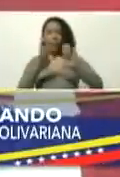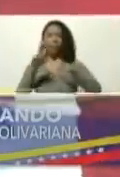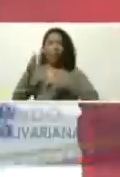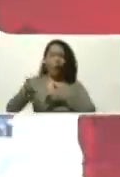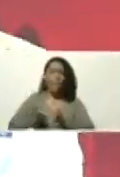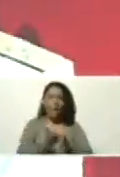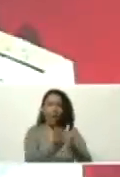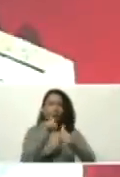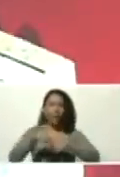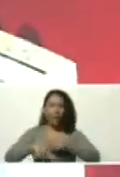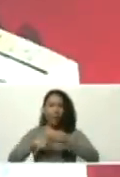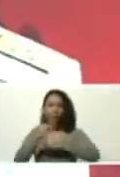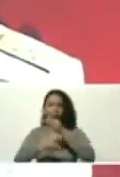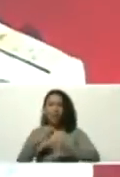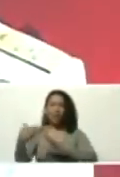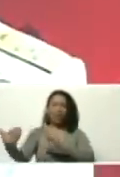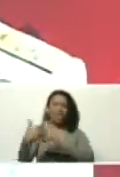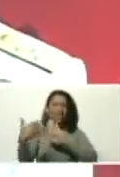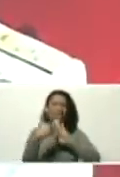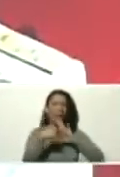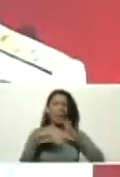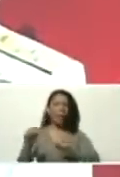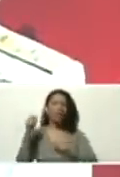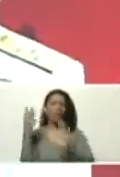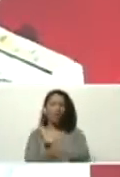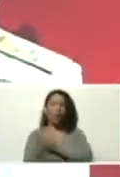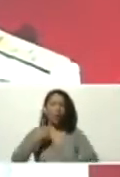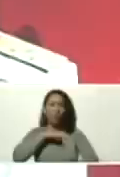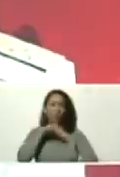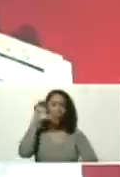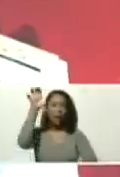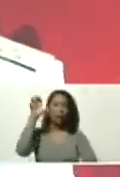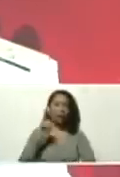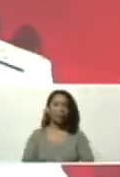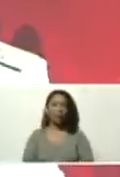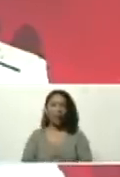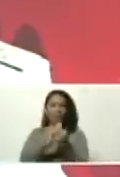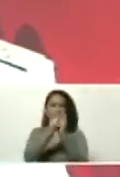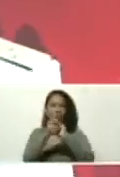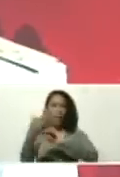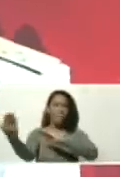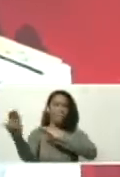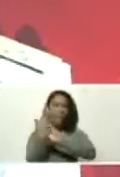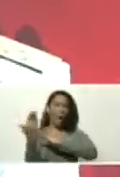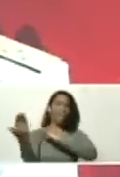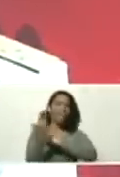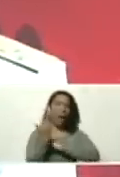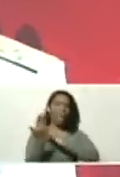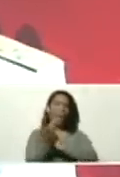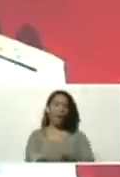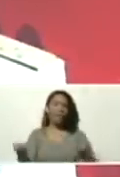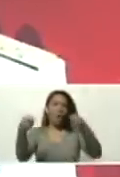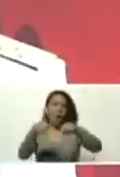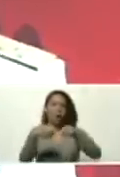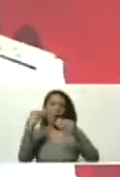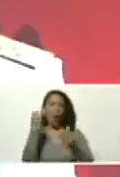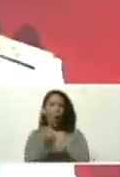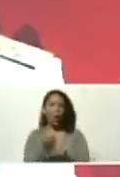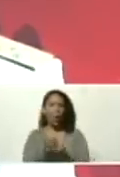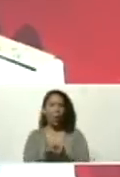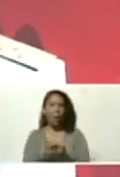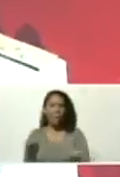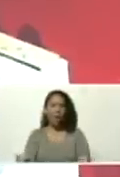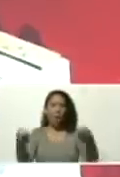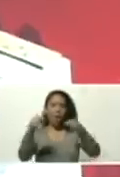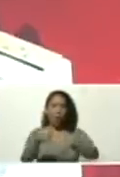aberrantes y deleznables agresiones imperiales sobre nuestra patria, convertidas en sanciones, bloqueos económicos,